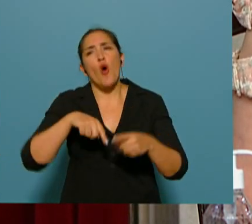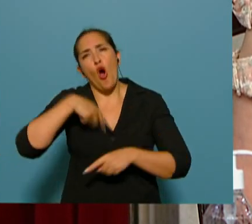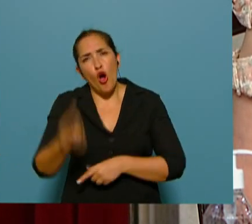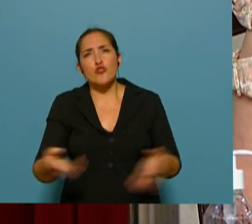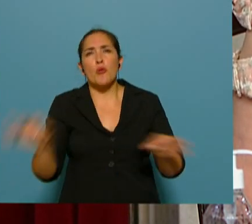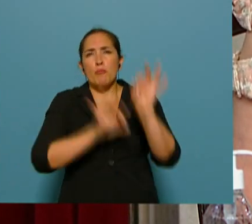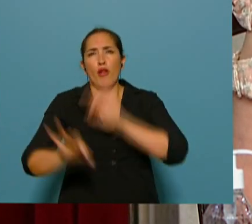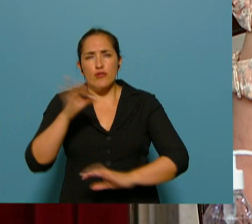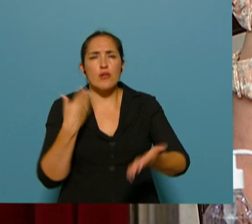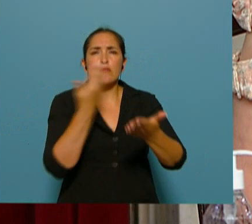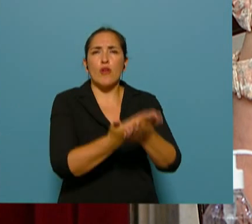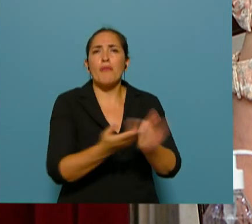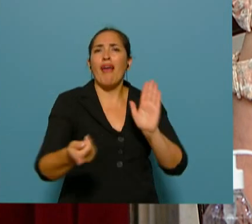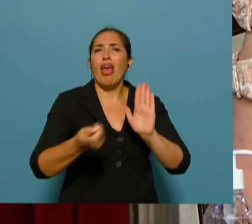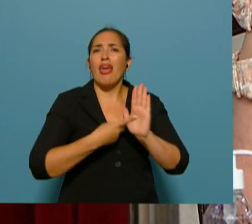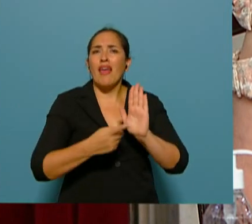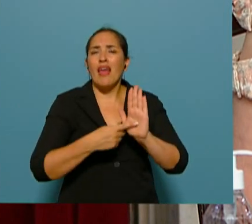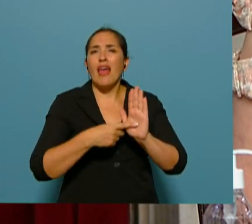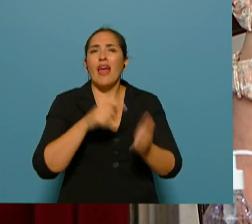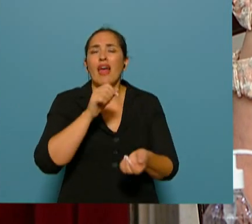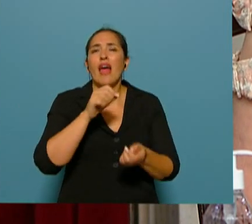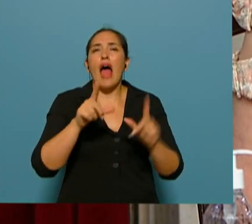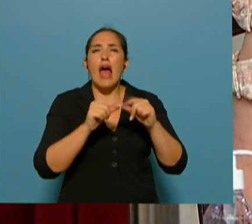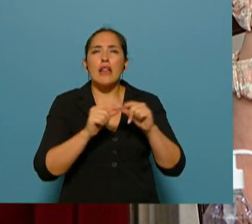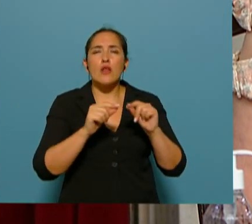ley que reglamente adecuadamente el artículo